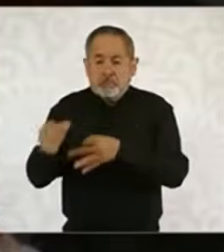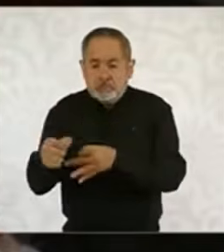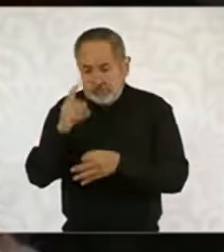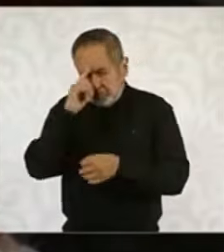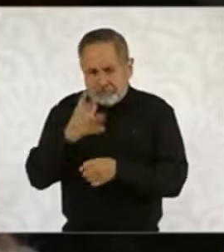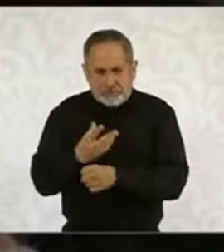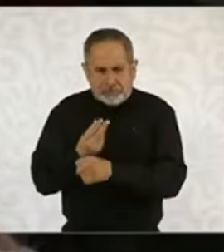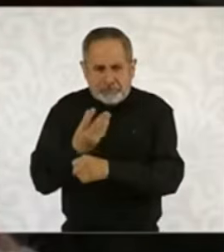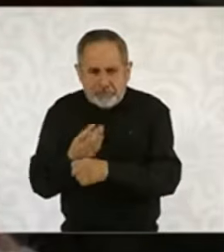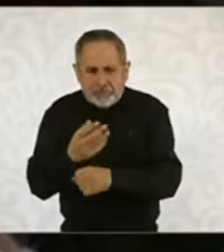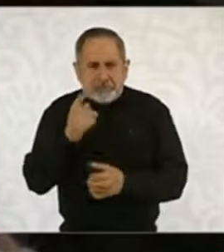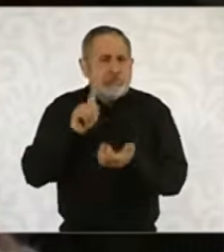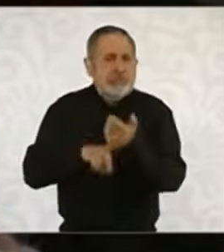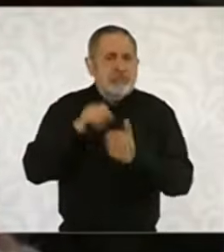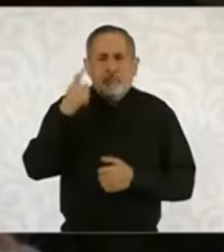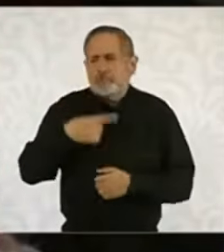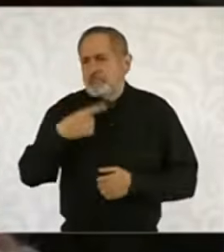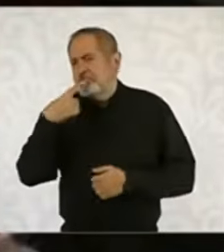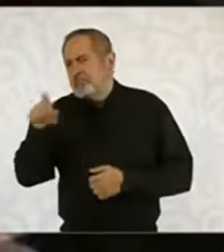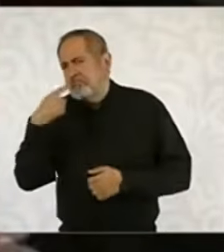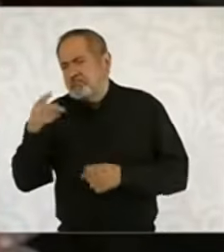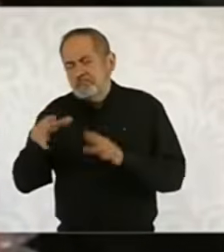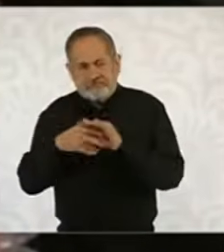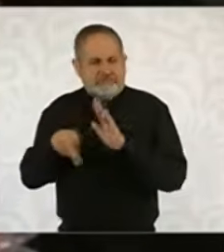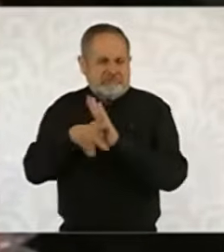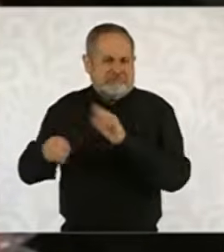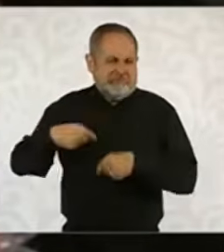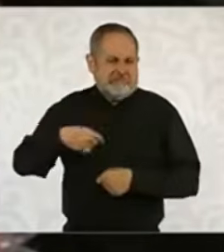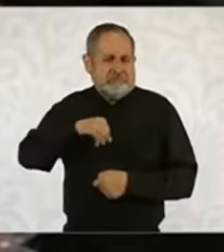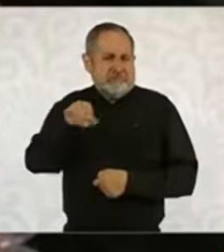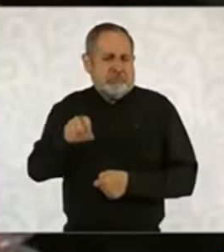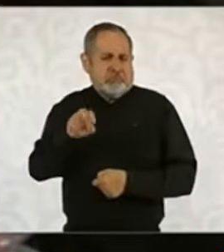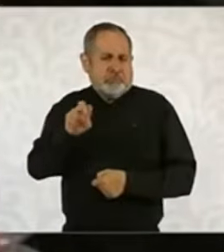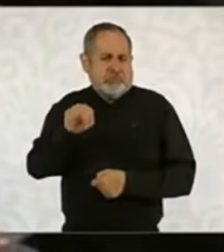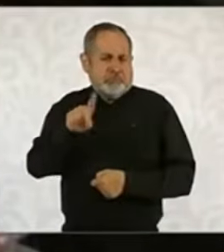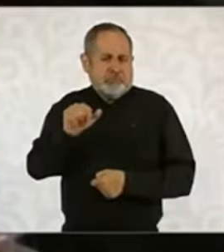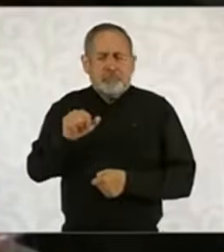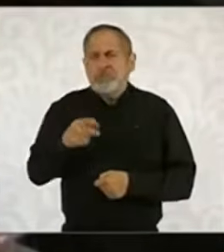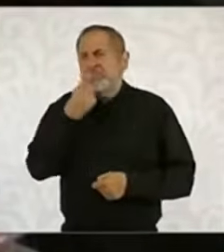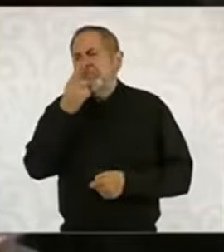comentarios o quejas que se presentaron en la jornada? Es que